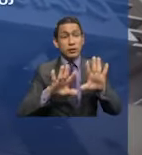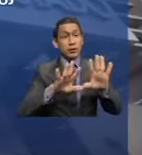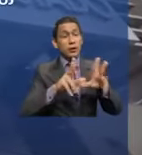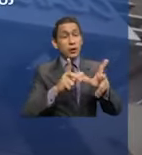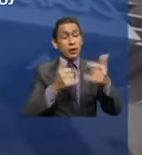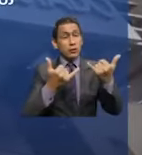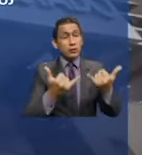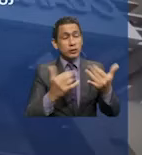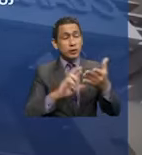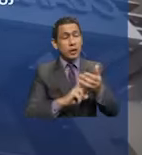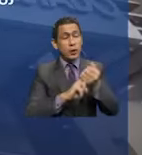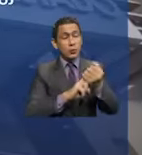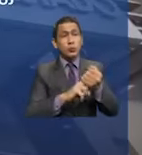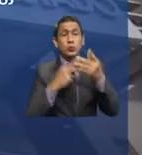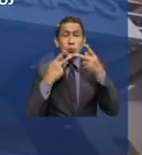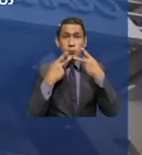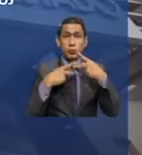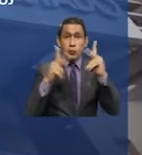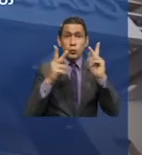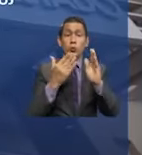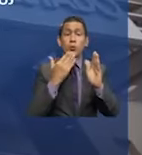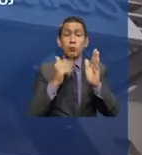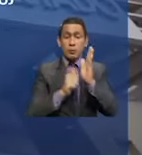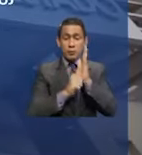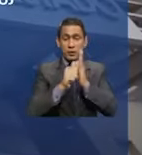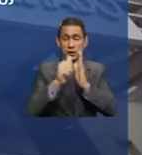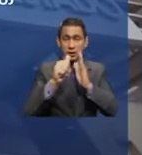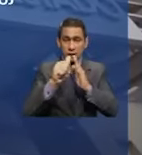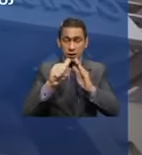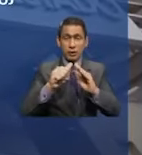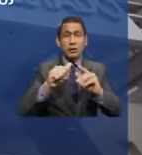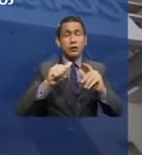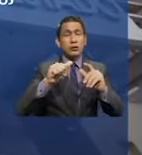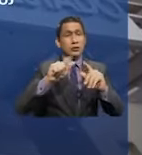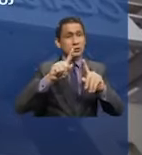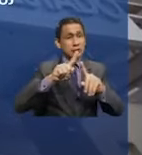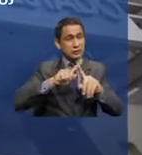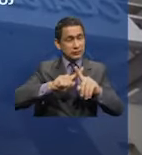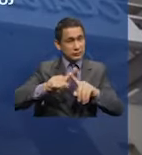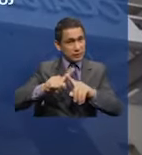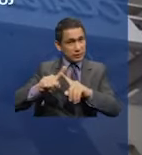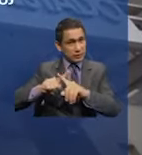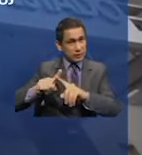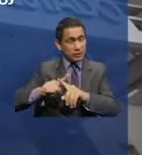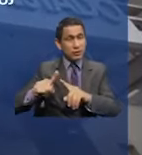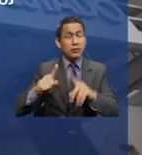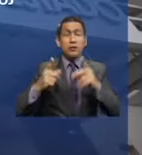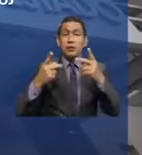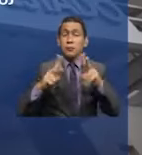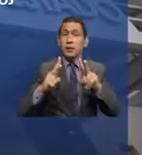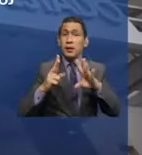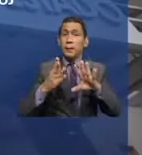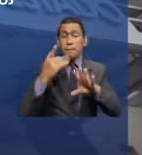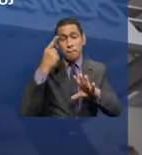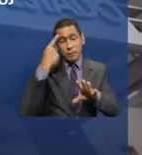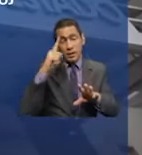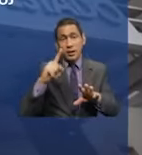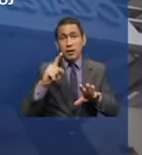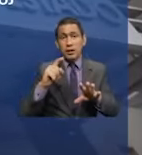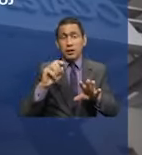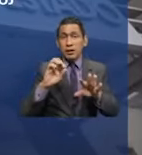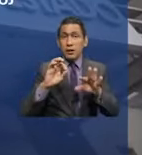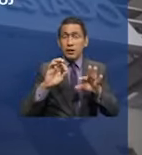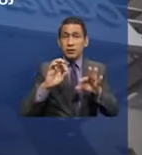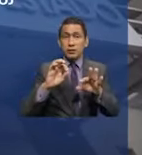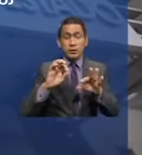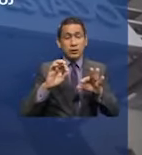de recursos públicos, como el Ministerio de Ambiente, tribunales de tránsito, y así también procesos de cobro por reparaciones integrales al